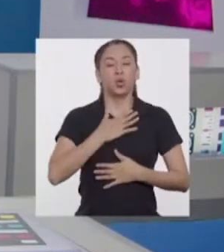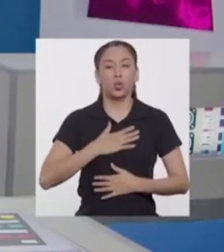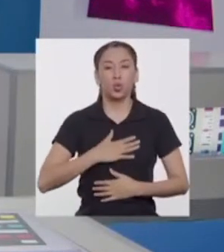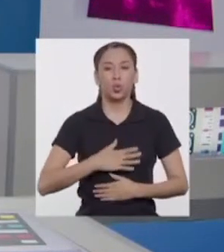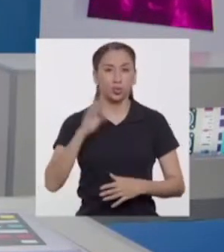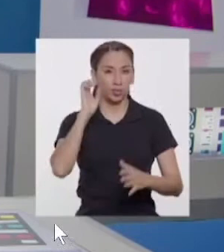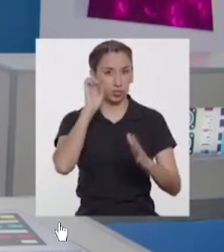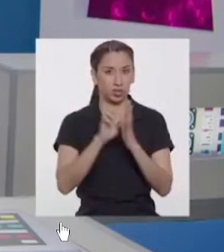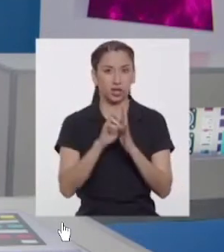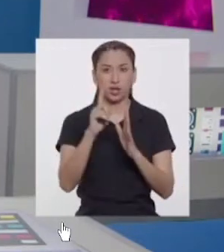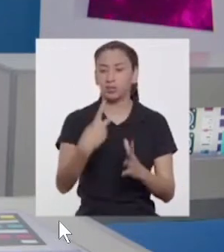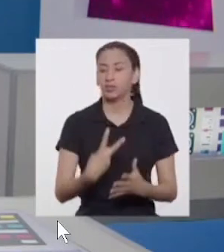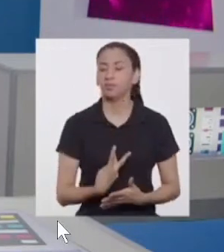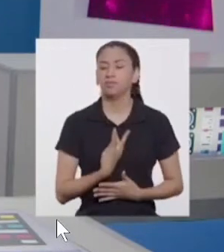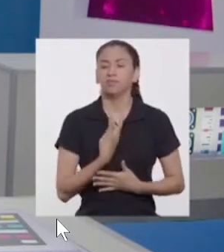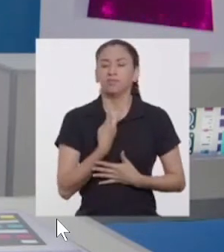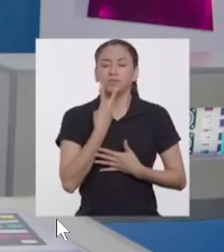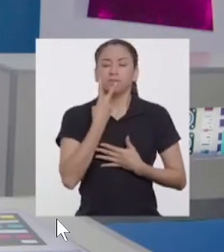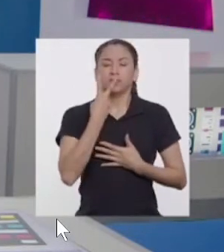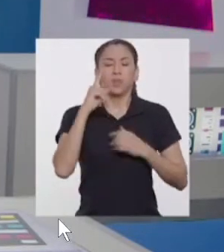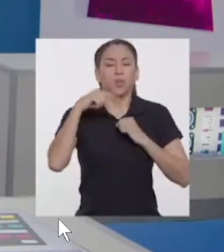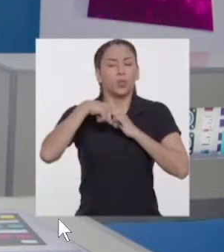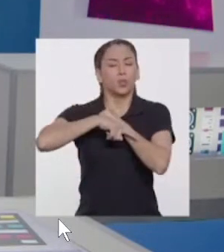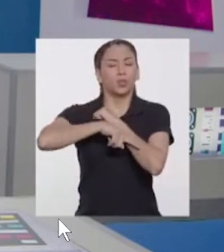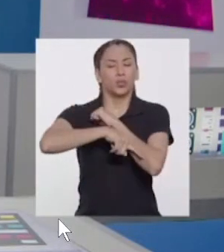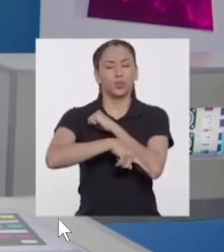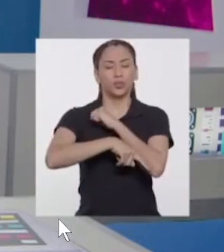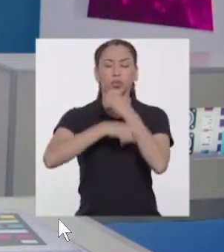ejemplo. Respirar profundo,